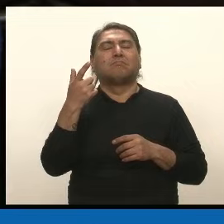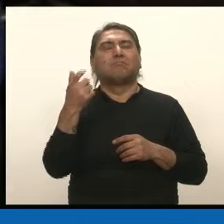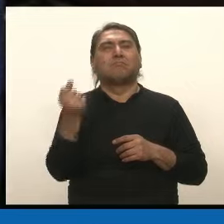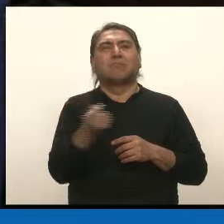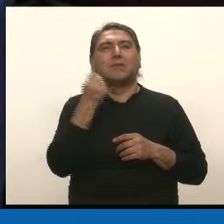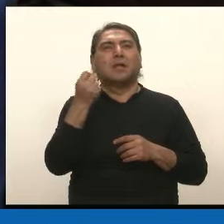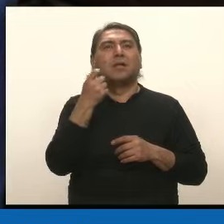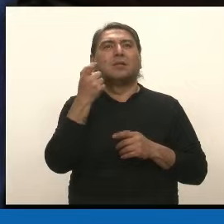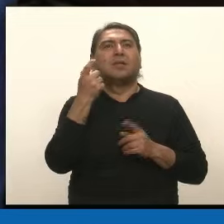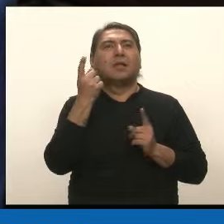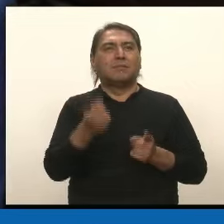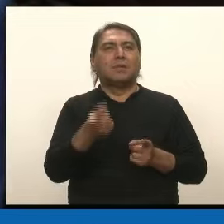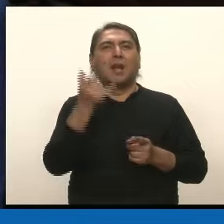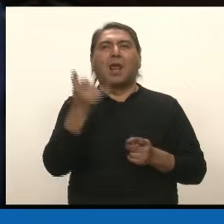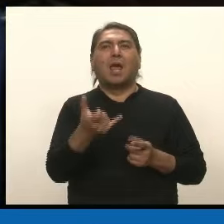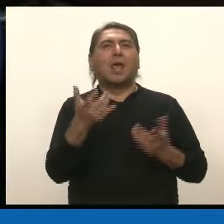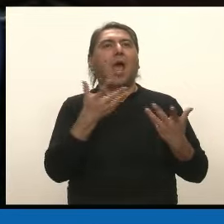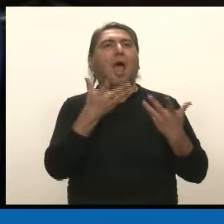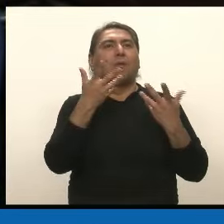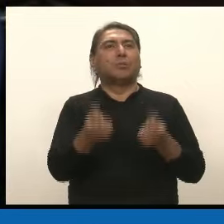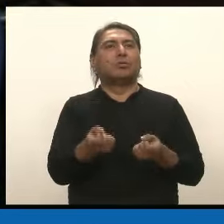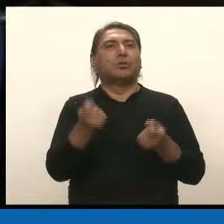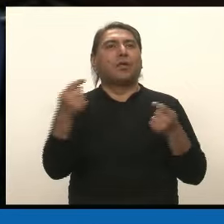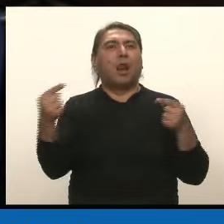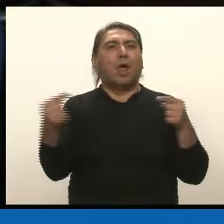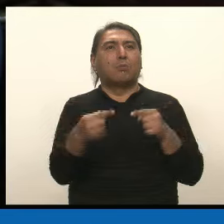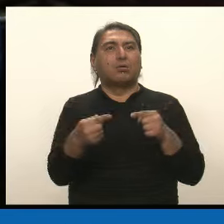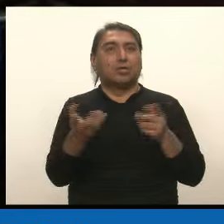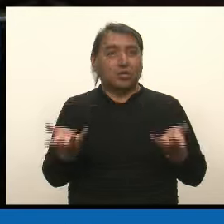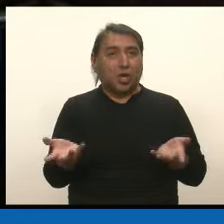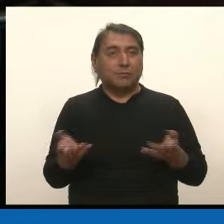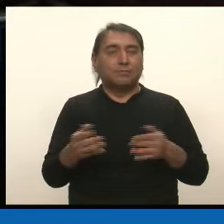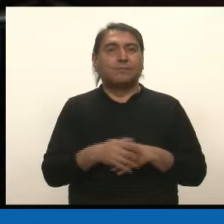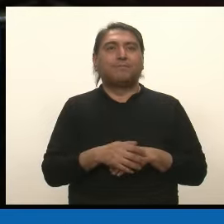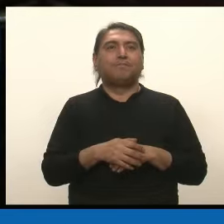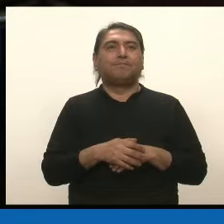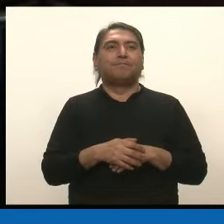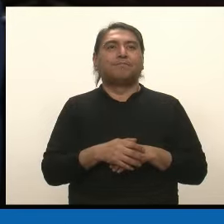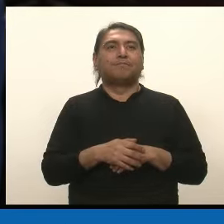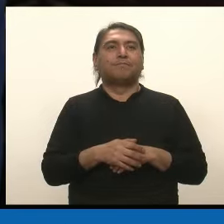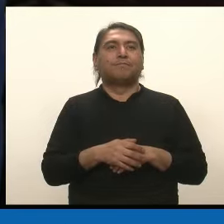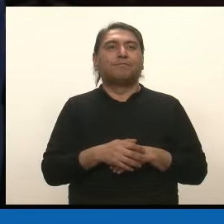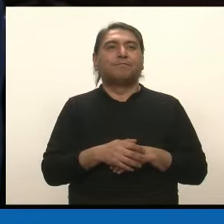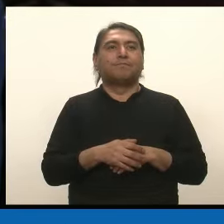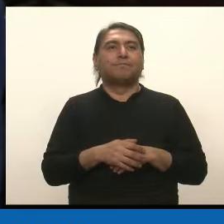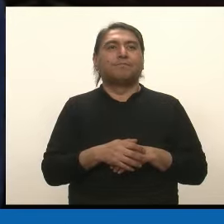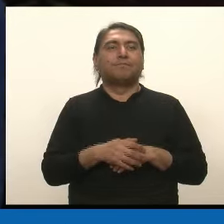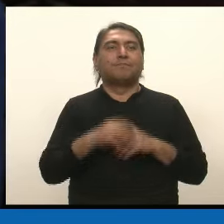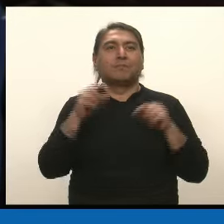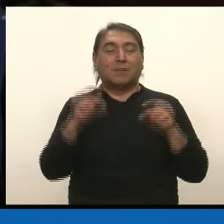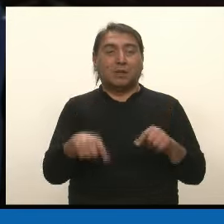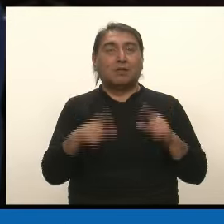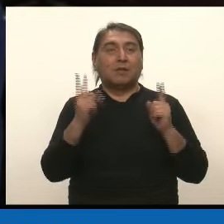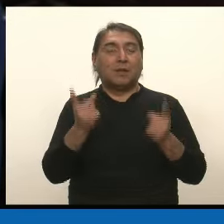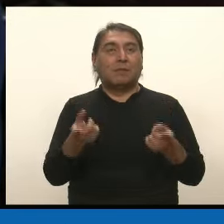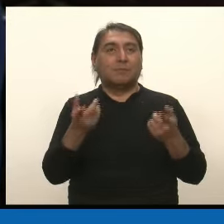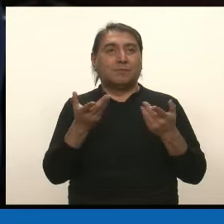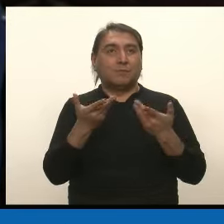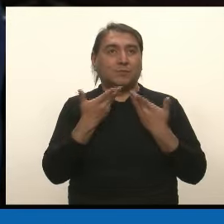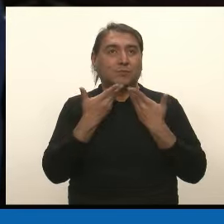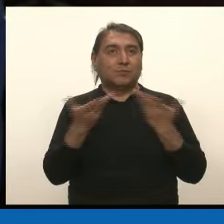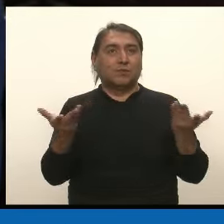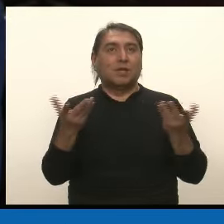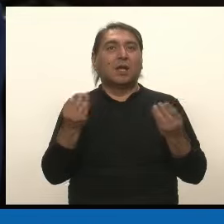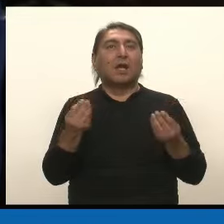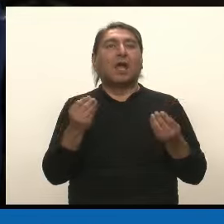con el apoyo de de la oposición esto deja expuesto que